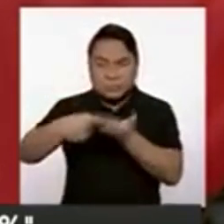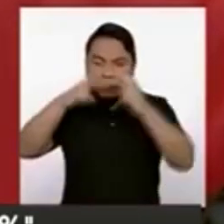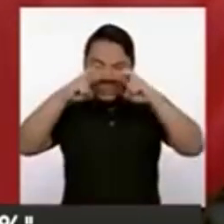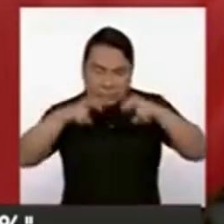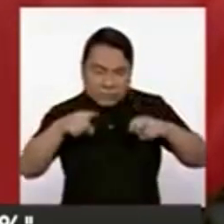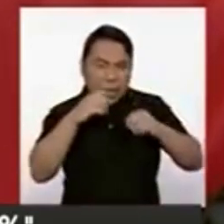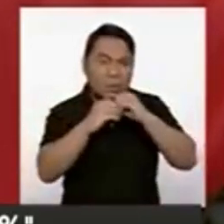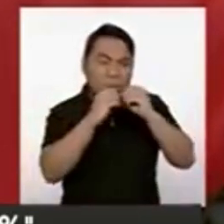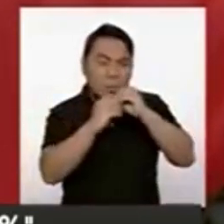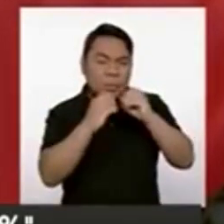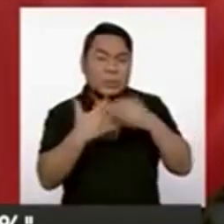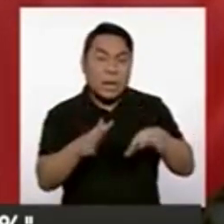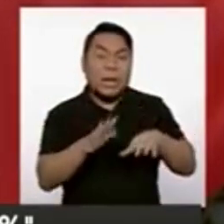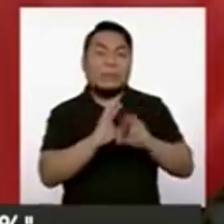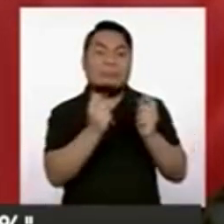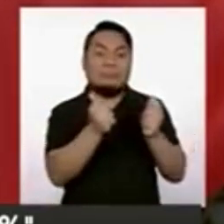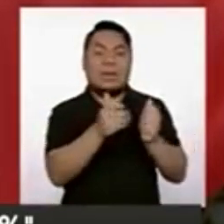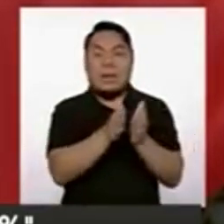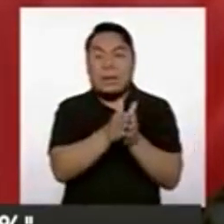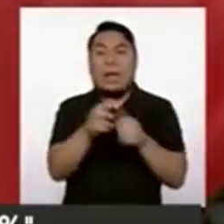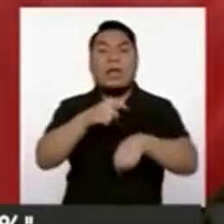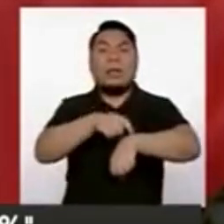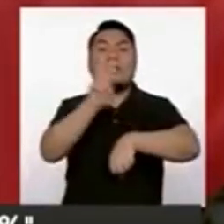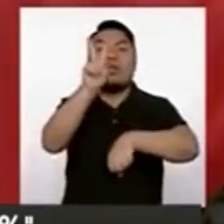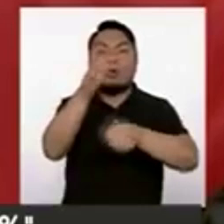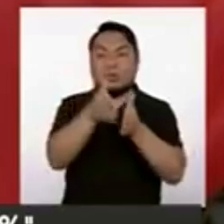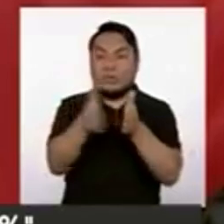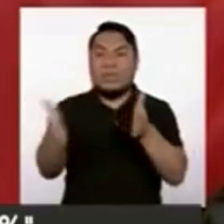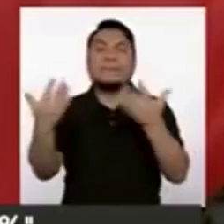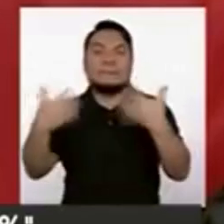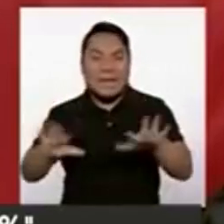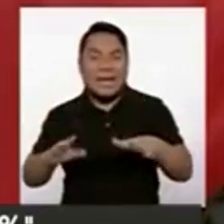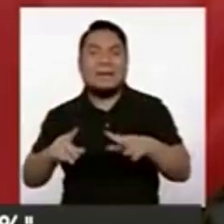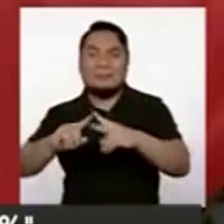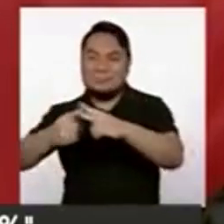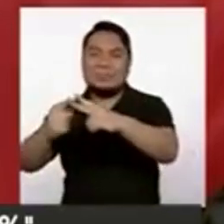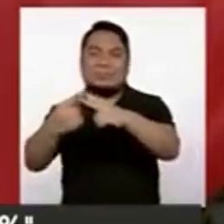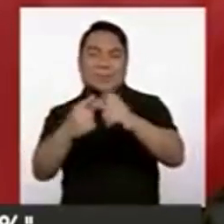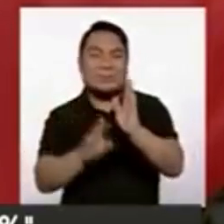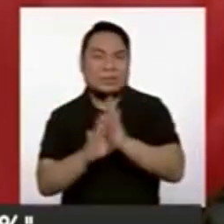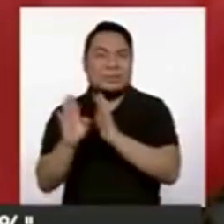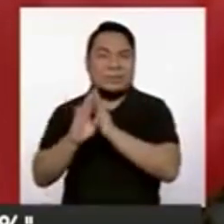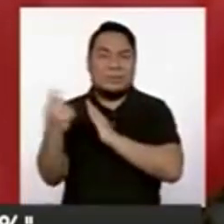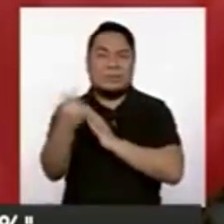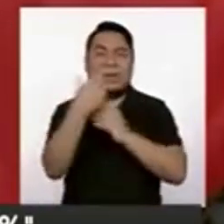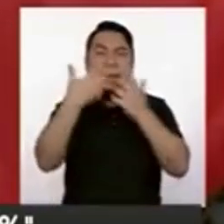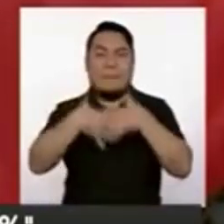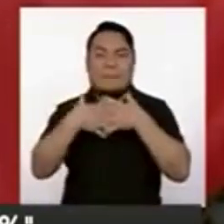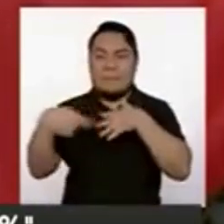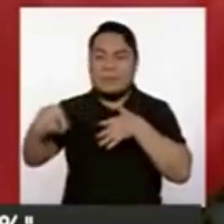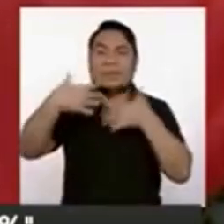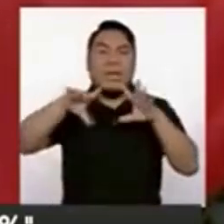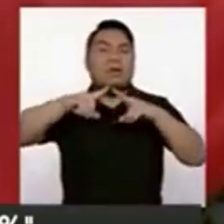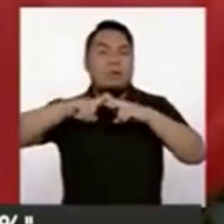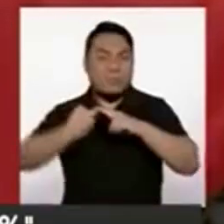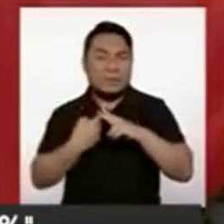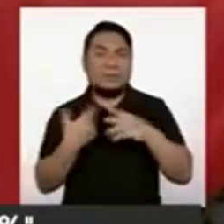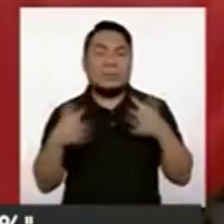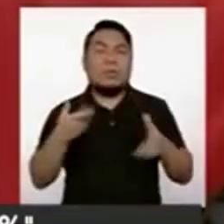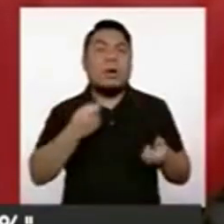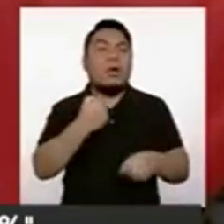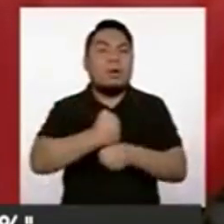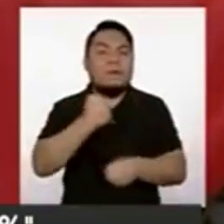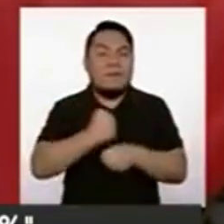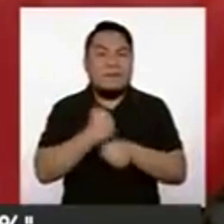corrigió. Y esta fase 2 es mucho más ágil. Los propios empresarios que comienzan nuevamente a dinamizar